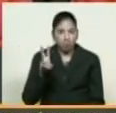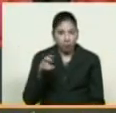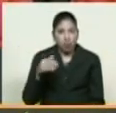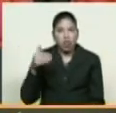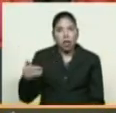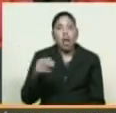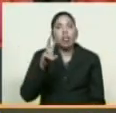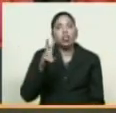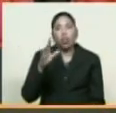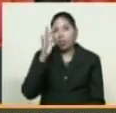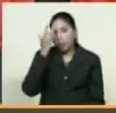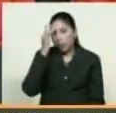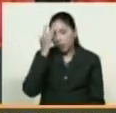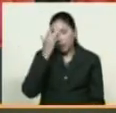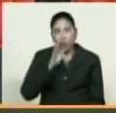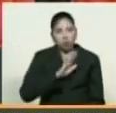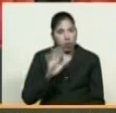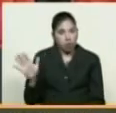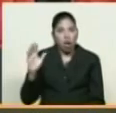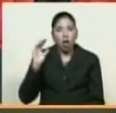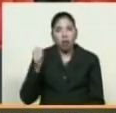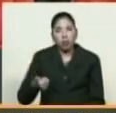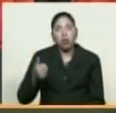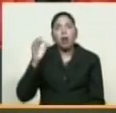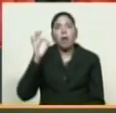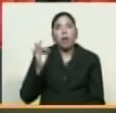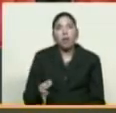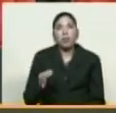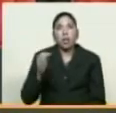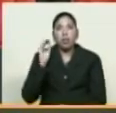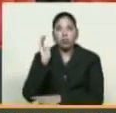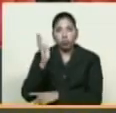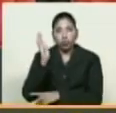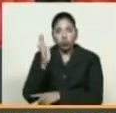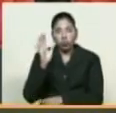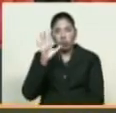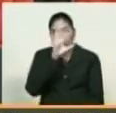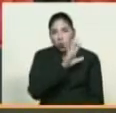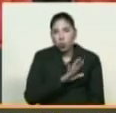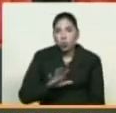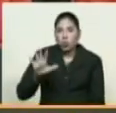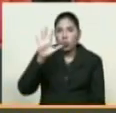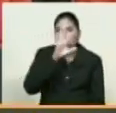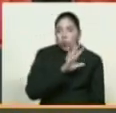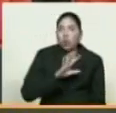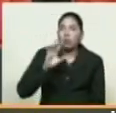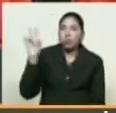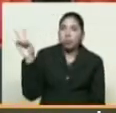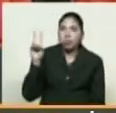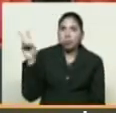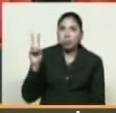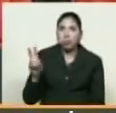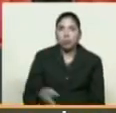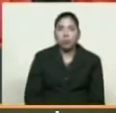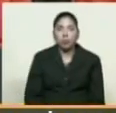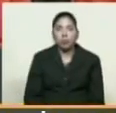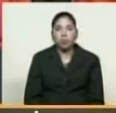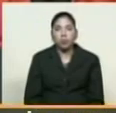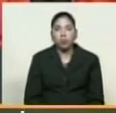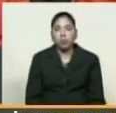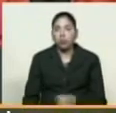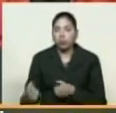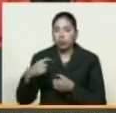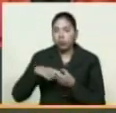viernes 2 de febrero, vamos a hacer nuestro congreso del partido. Estamos llamando a todos los compañeros y compañeras que forman parte del congreso del